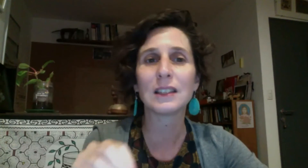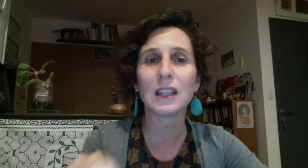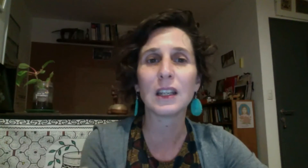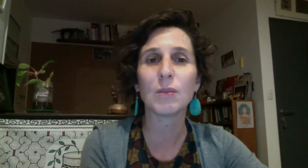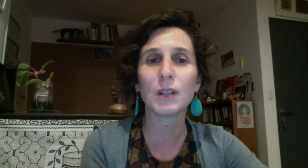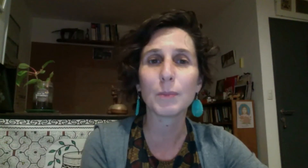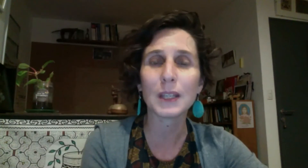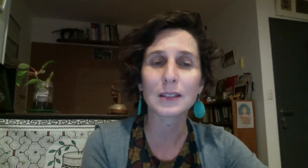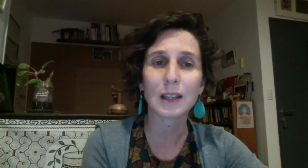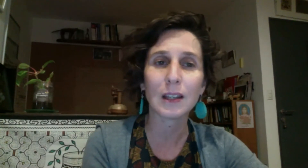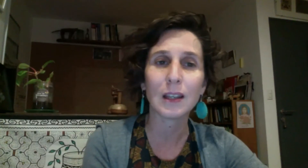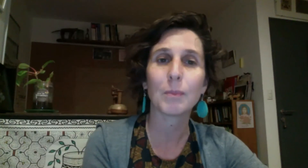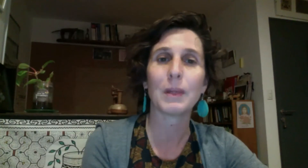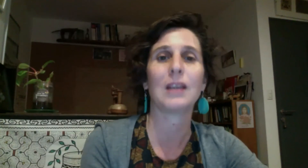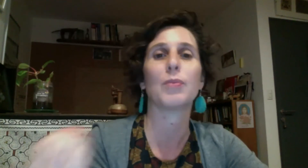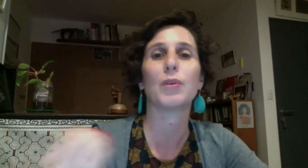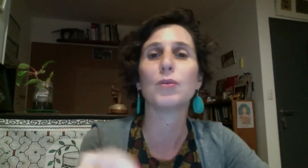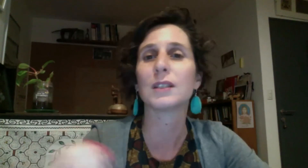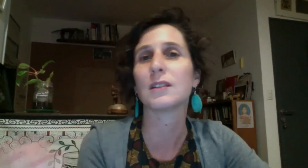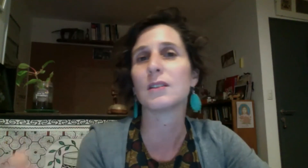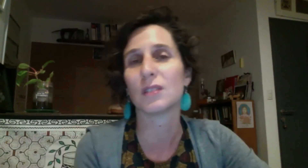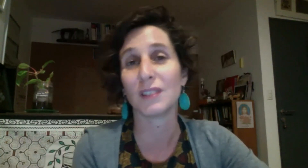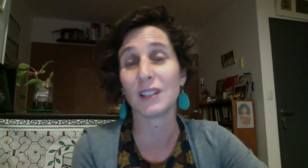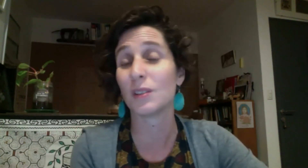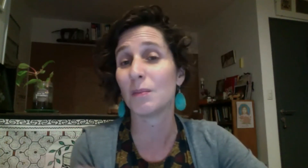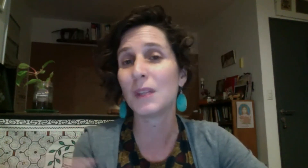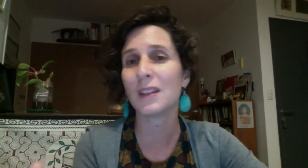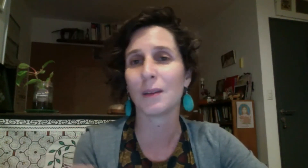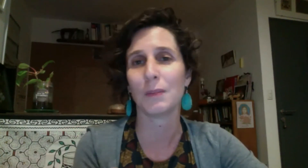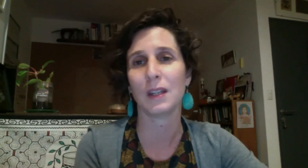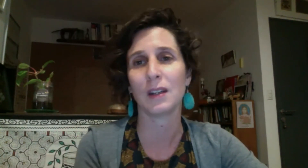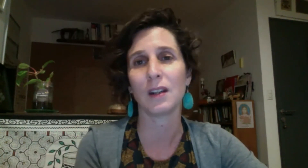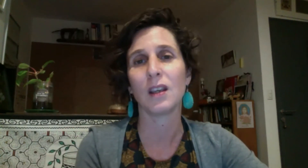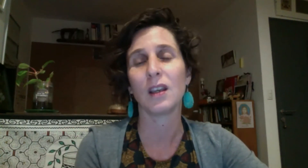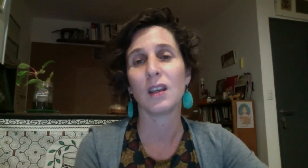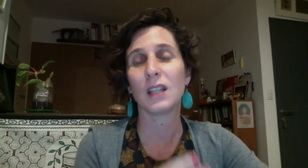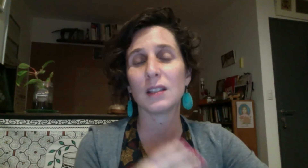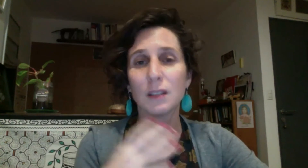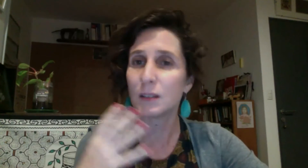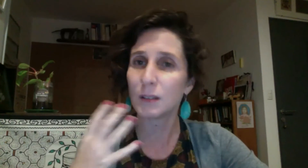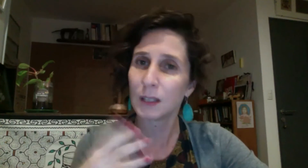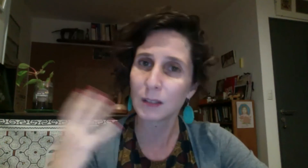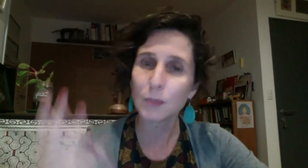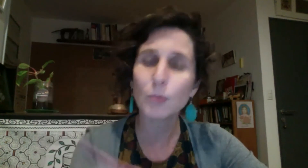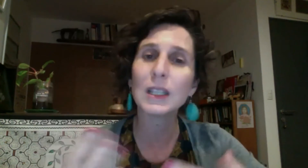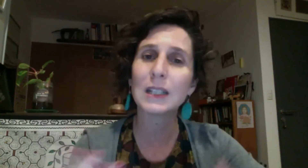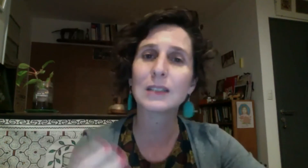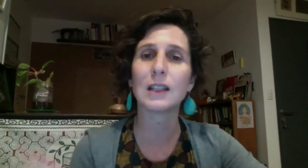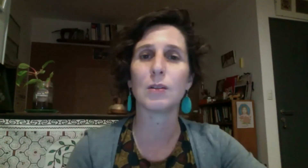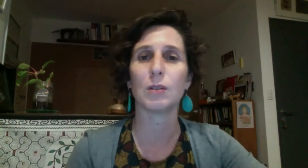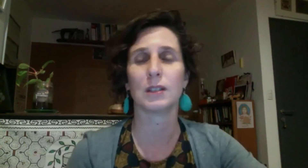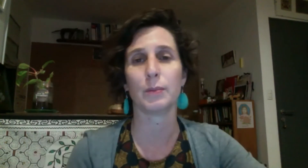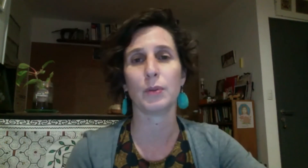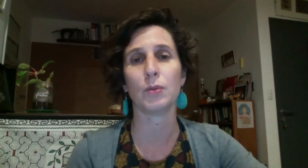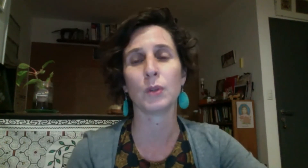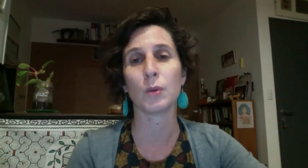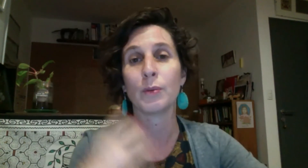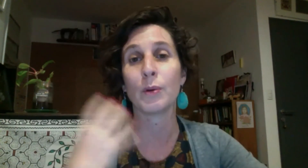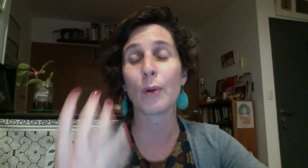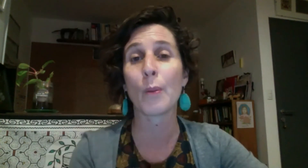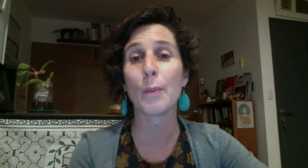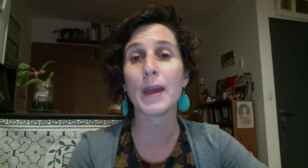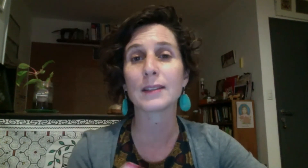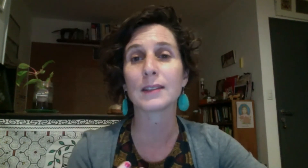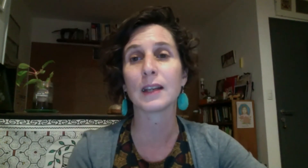características tiene una pieza para que produzca ciertos efectos en mí también. Es muy interesante lo que se produce cuando